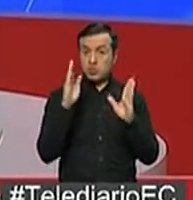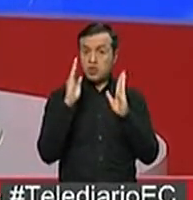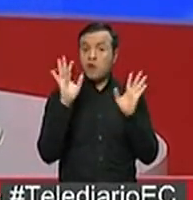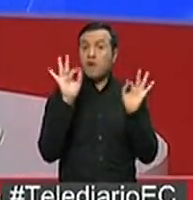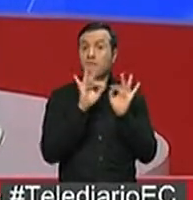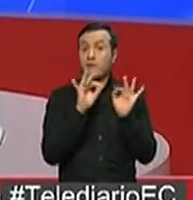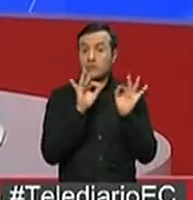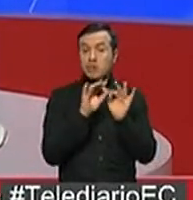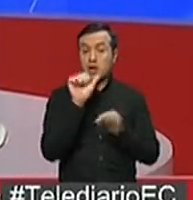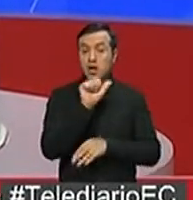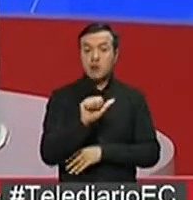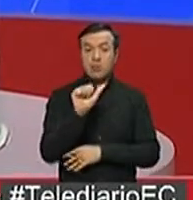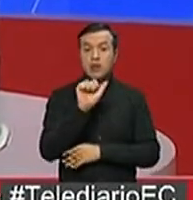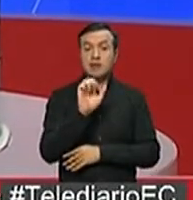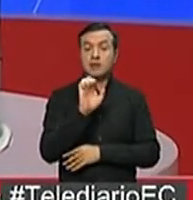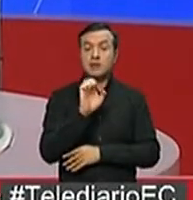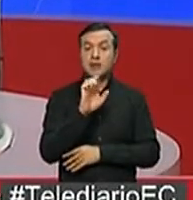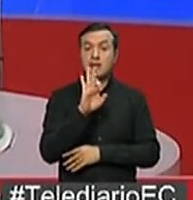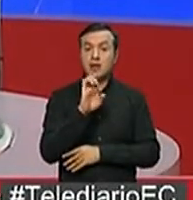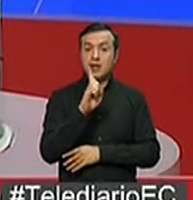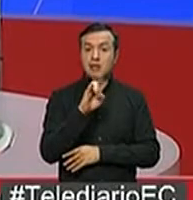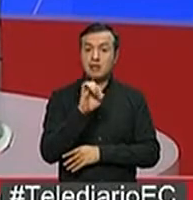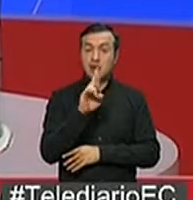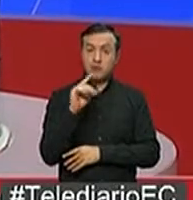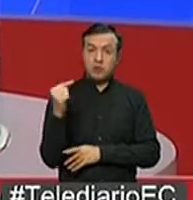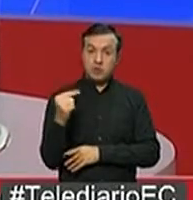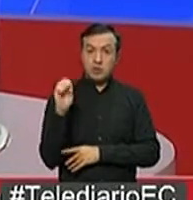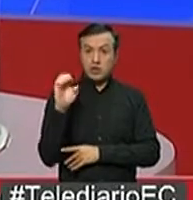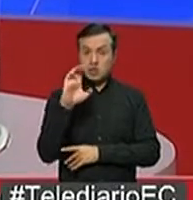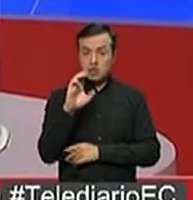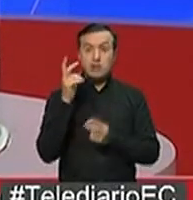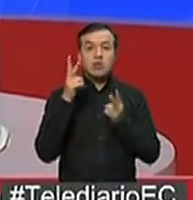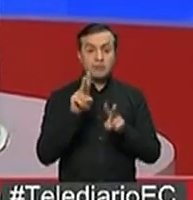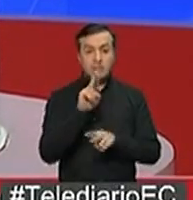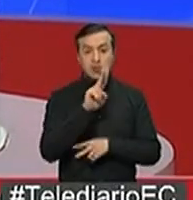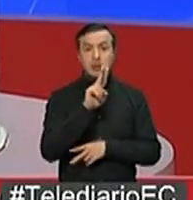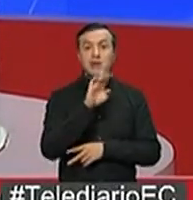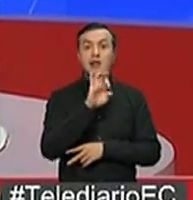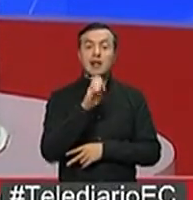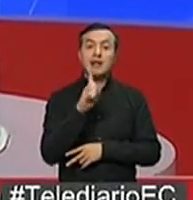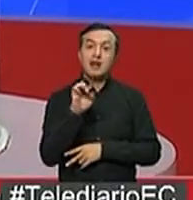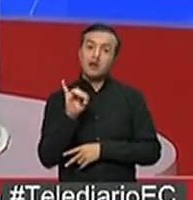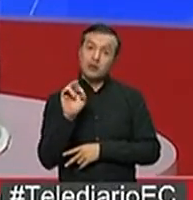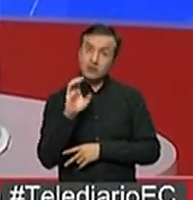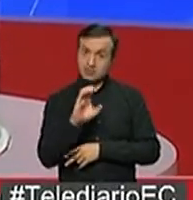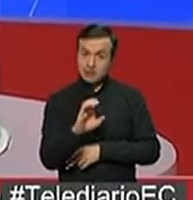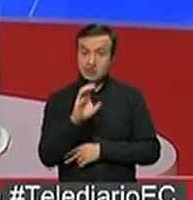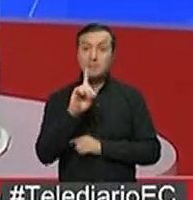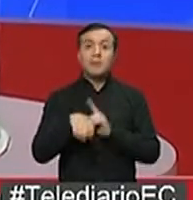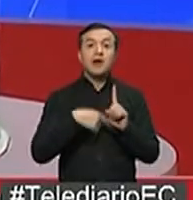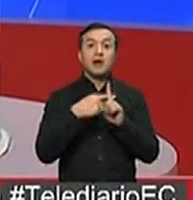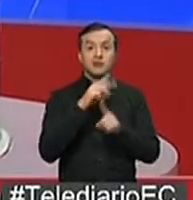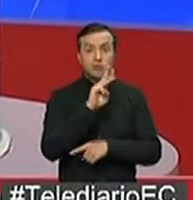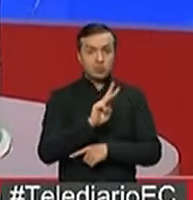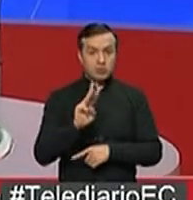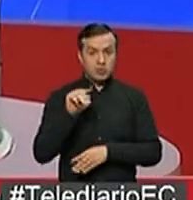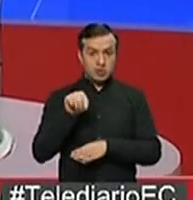Facebook como @telediario_S, en Twitter como telediario_S y, por supuesto, también en nuestra página web